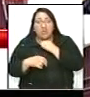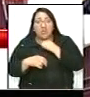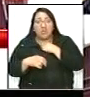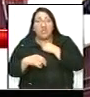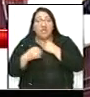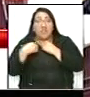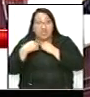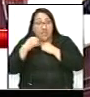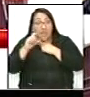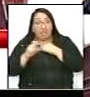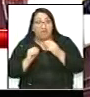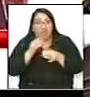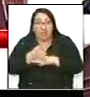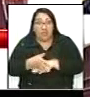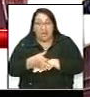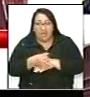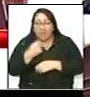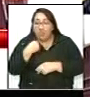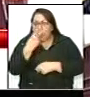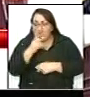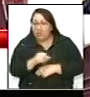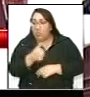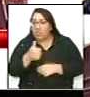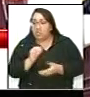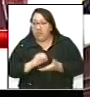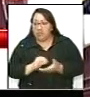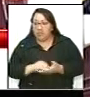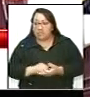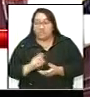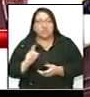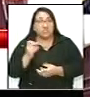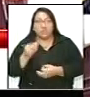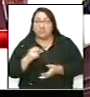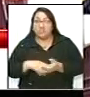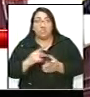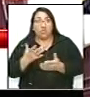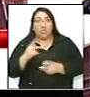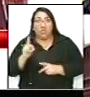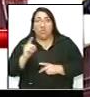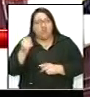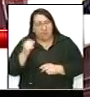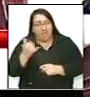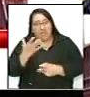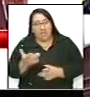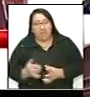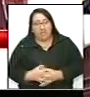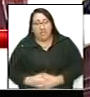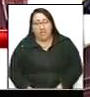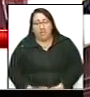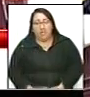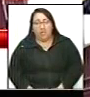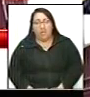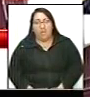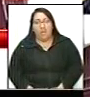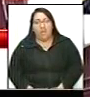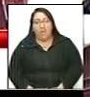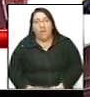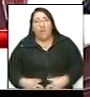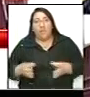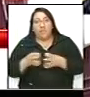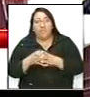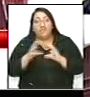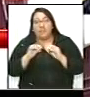estos candidatos, y lo he visto en otras oportunidades, o sea, tampoco estamos hablando de cosas que no existen, un determinado sector a